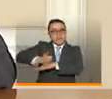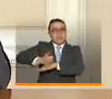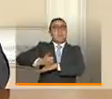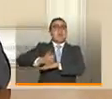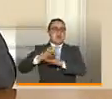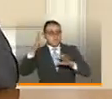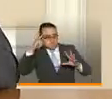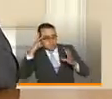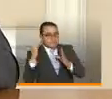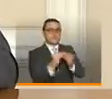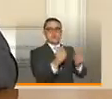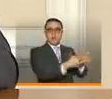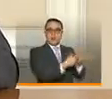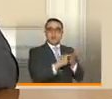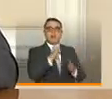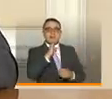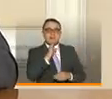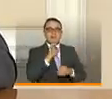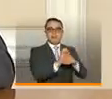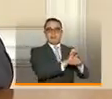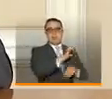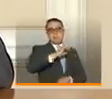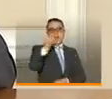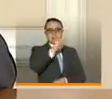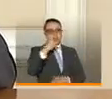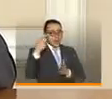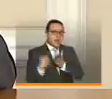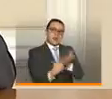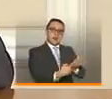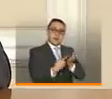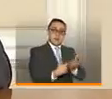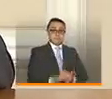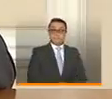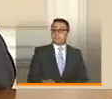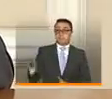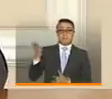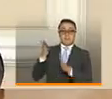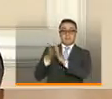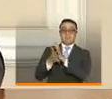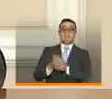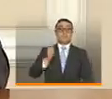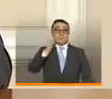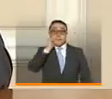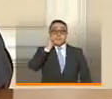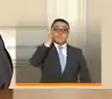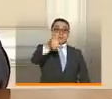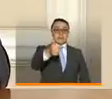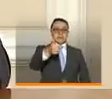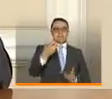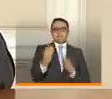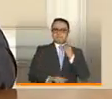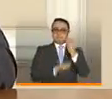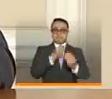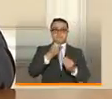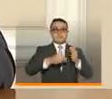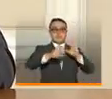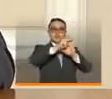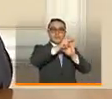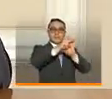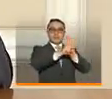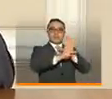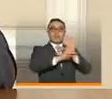IPS. Presidente, mañana estaremos también entregando al país a primera hora los lineamientos